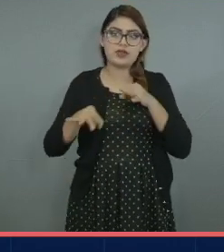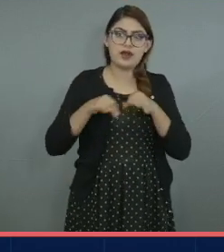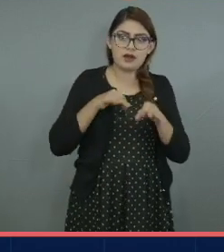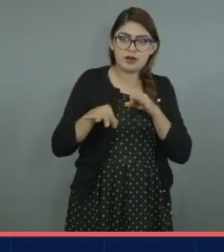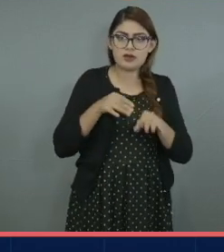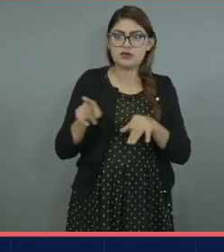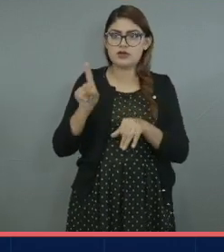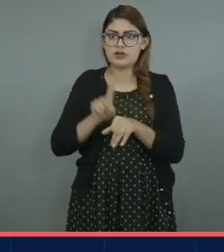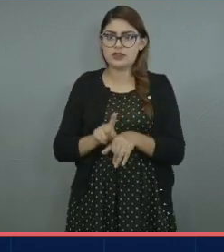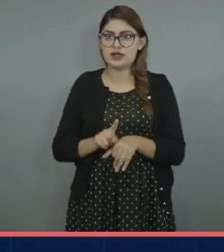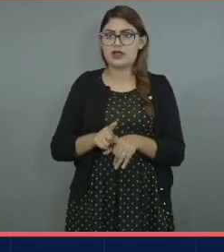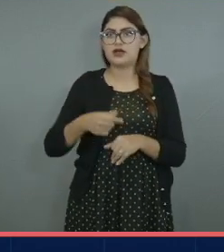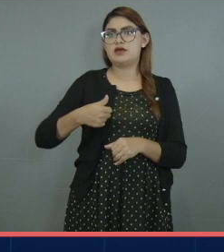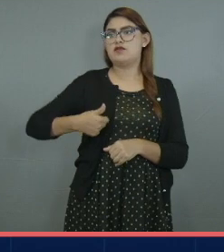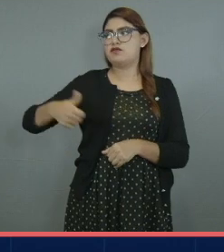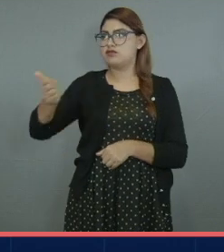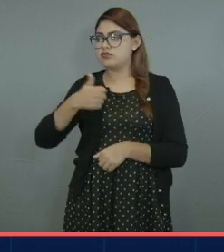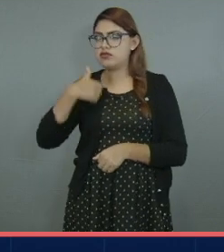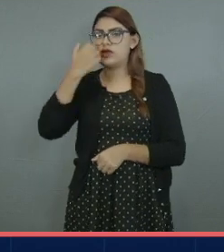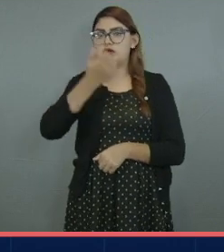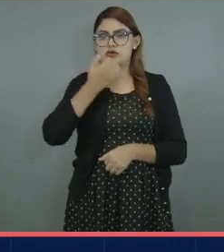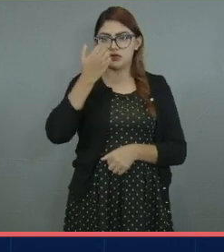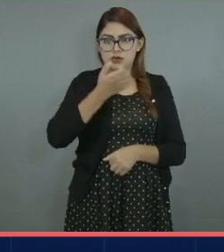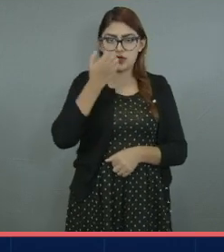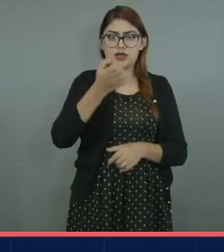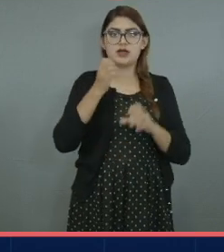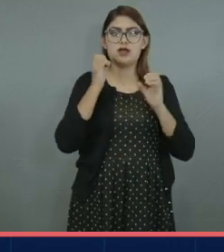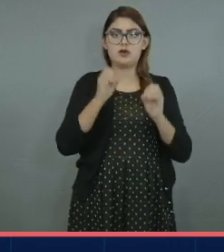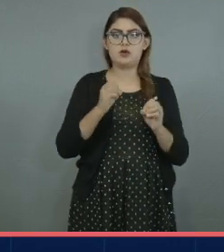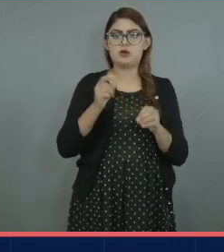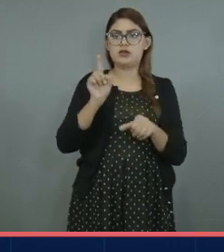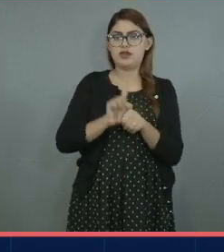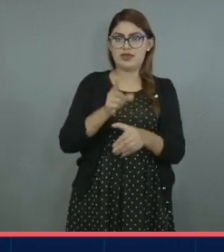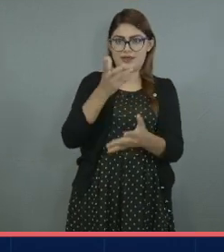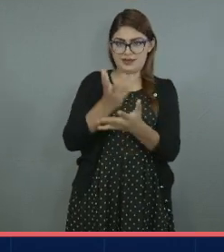tu día de escuela o de tu día de descanso.